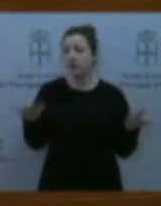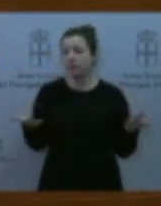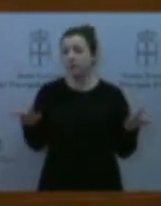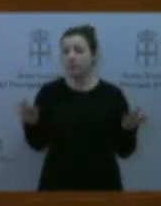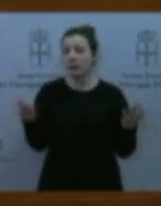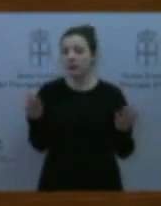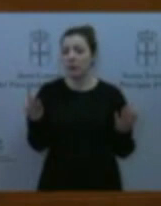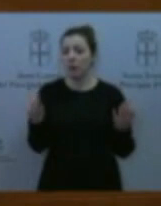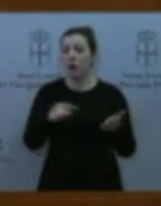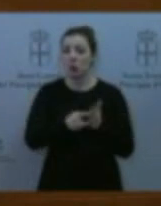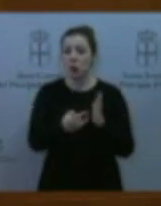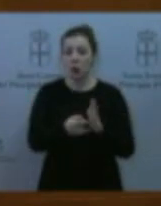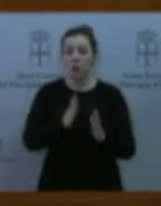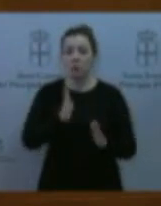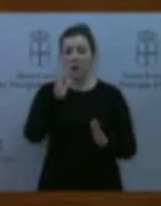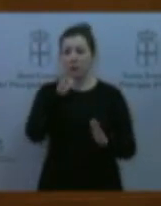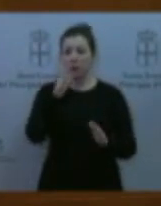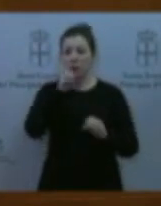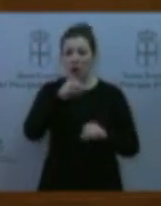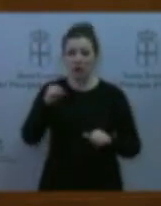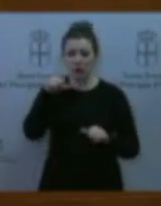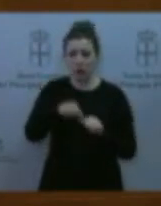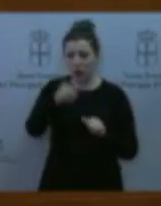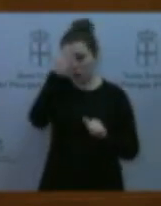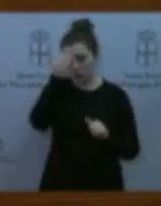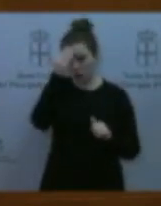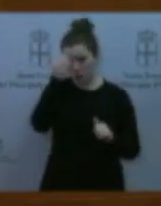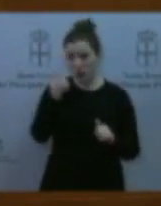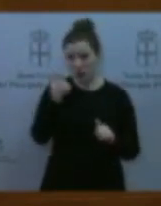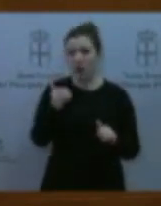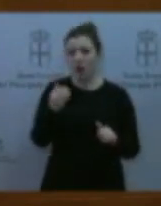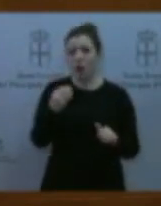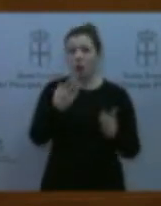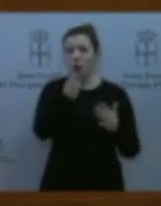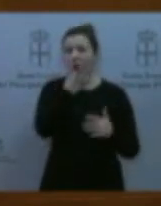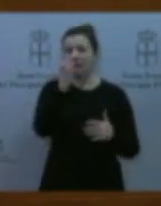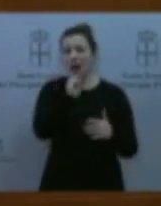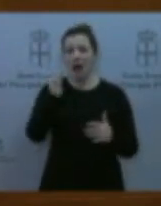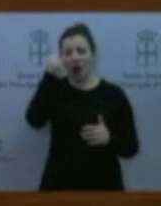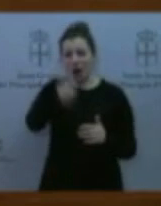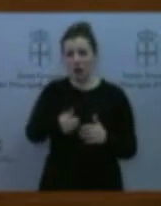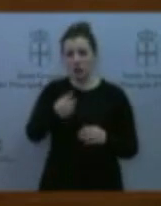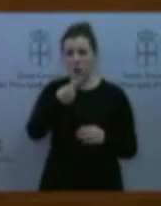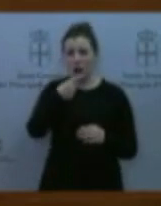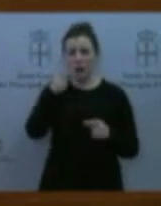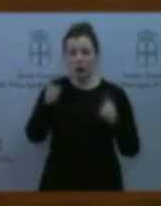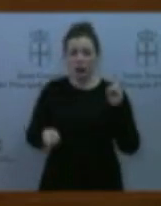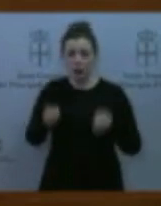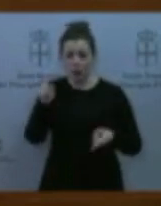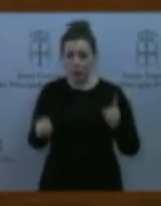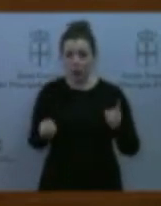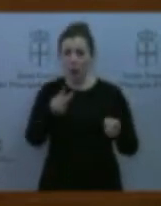desmemoriada de 40 años de régimen que, al ser transmitida fundamentalmente por voces masculinas, pues ha relegado el papel de una